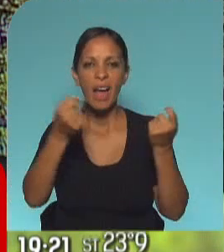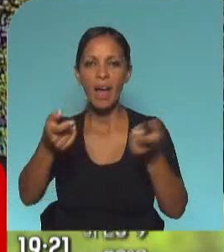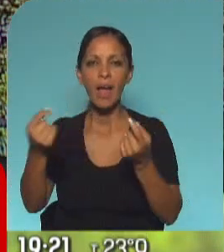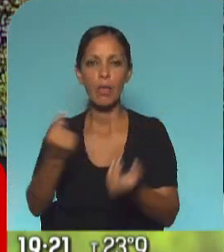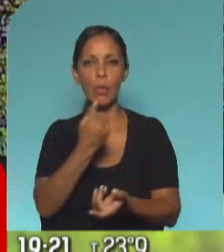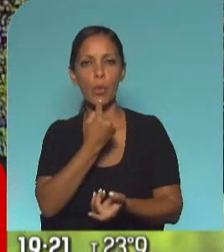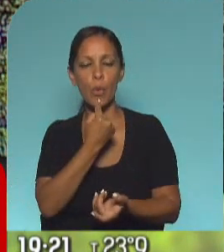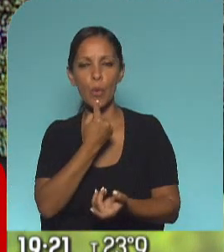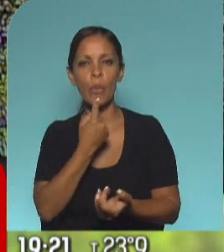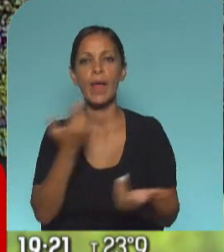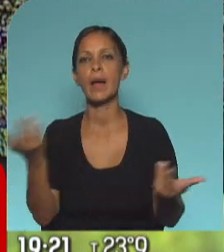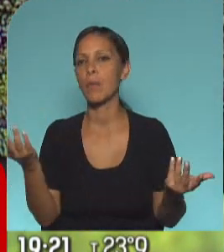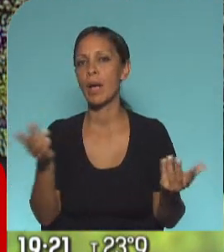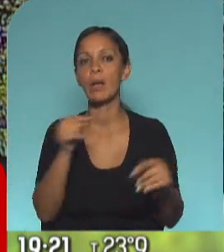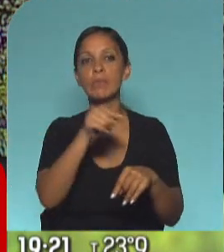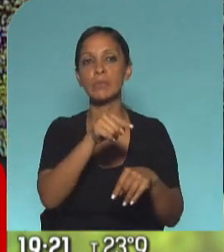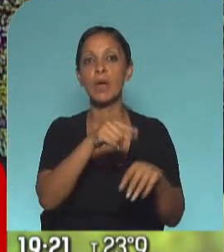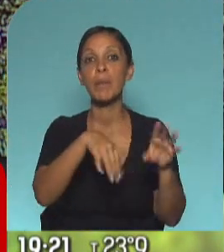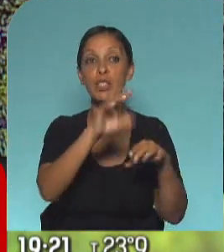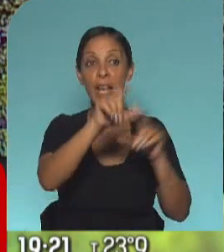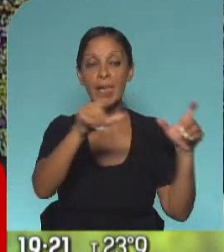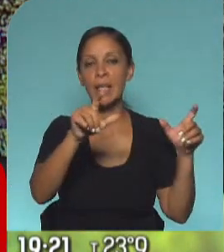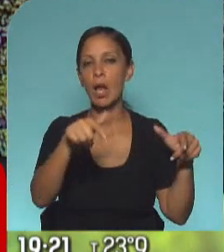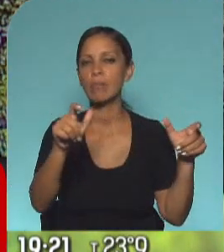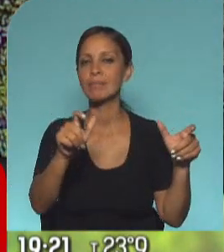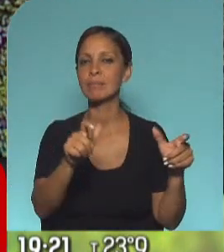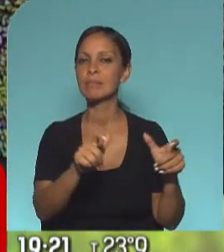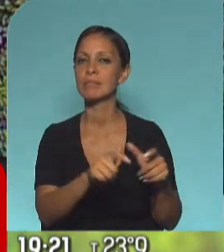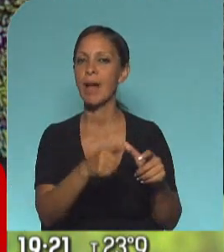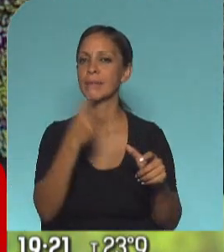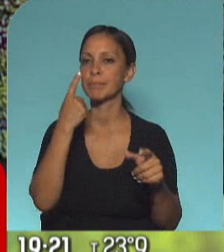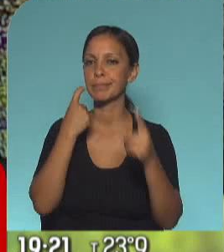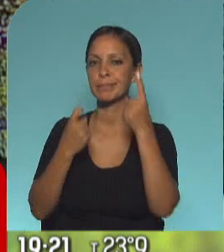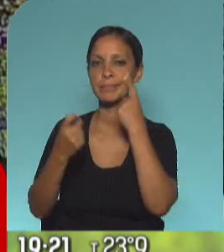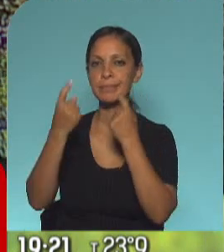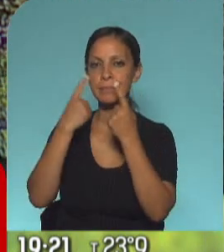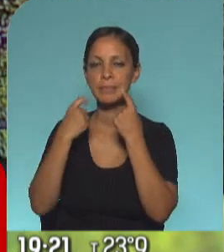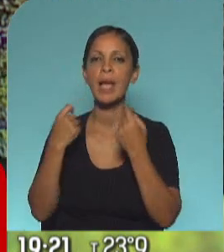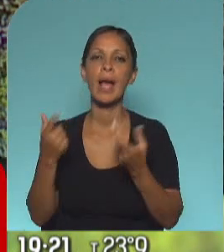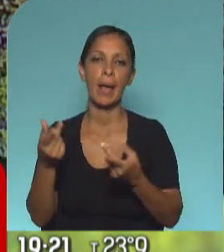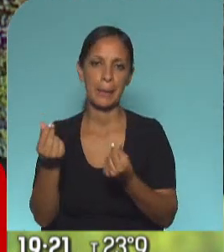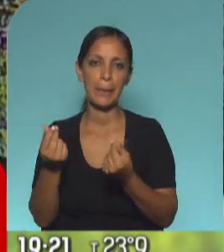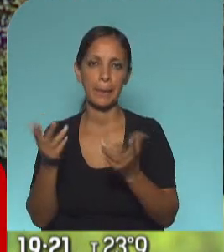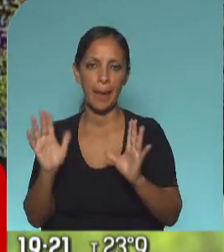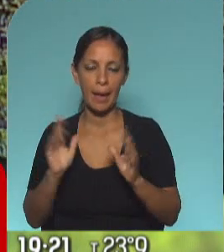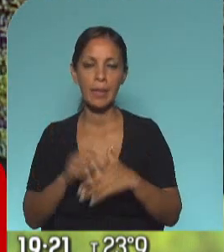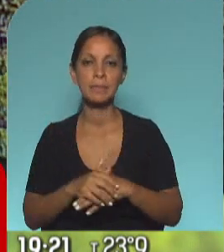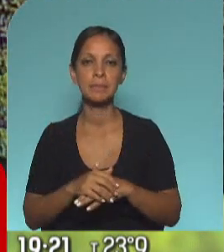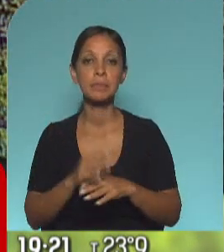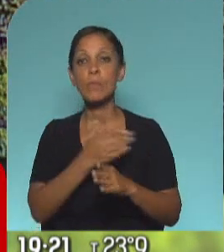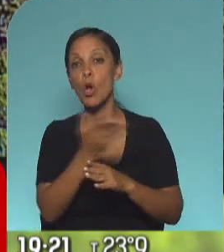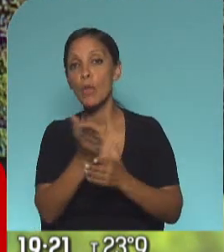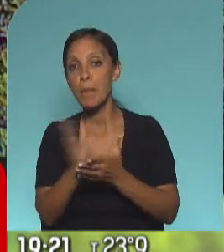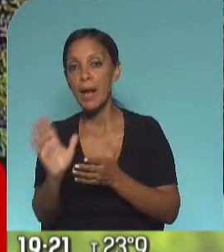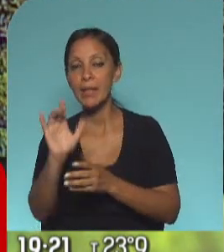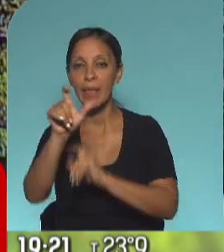Bueno, el grueso de la gente ya se comenzó a dar cuenta. Mucha de otra parte de la población